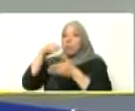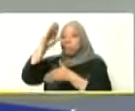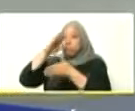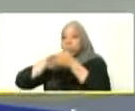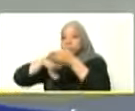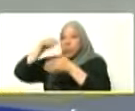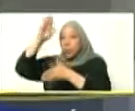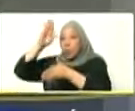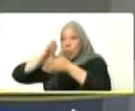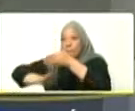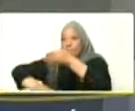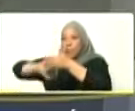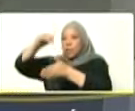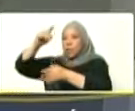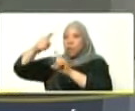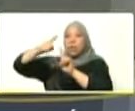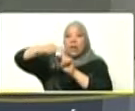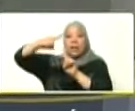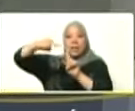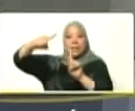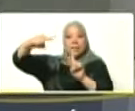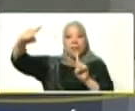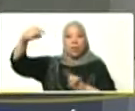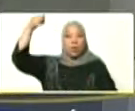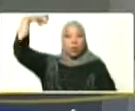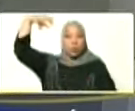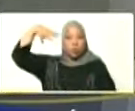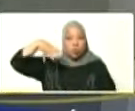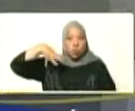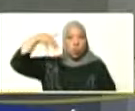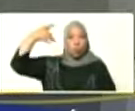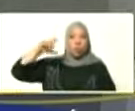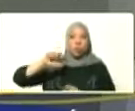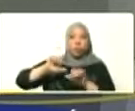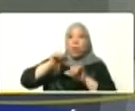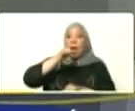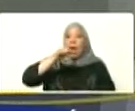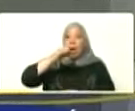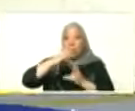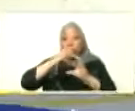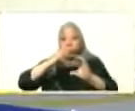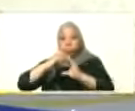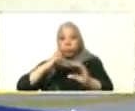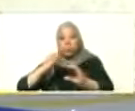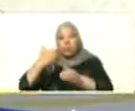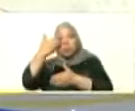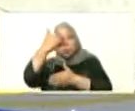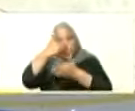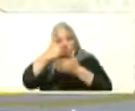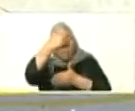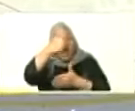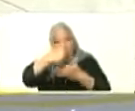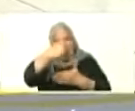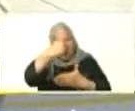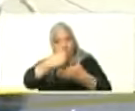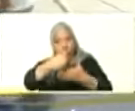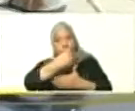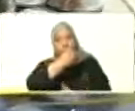instalaciones eléctricas, en albañilería, cómo está en impermeabilización. Ya aquí con sus brigadas